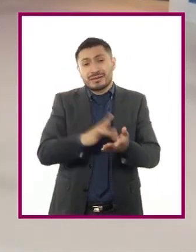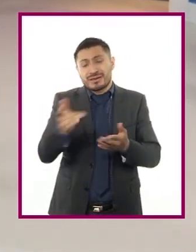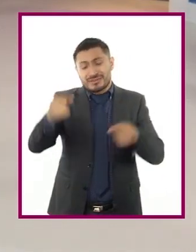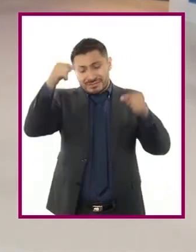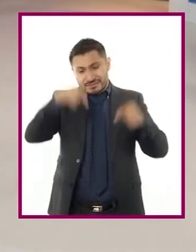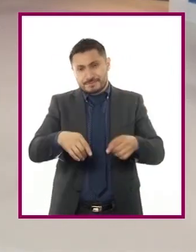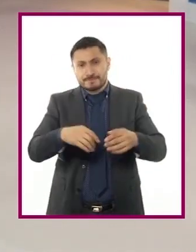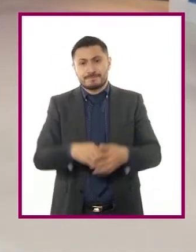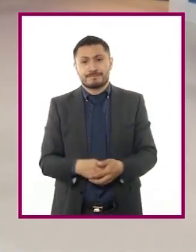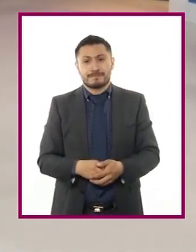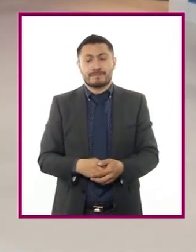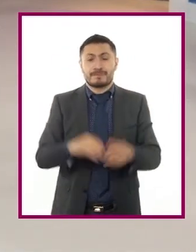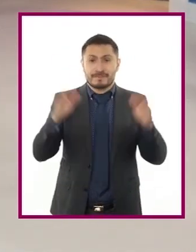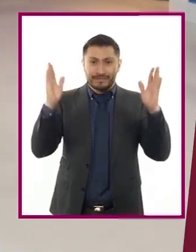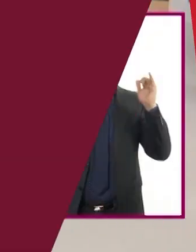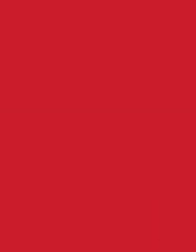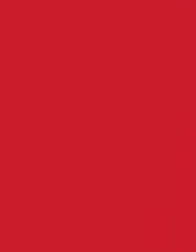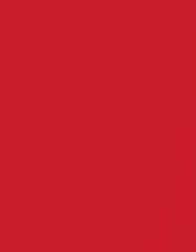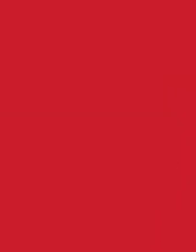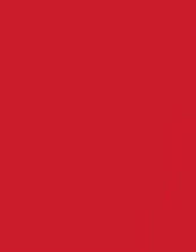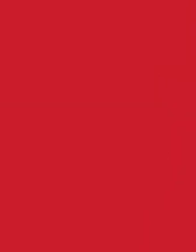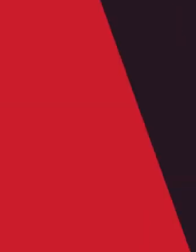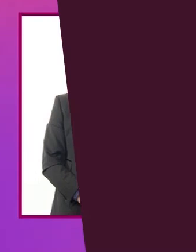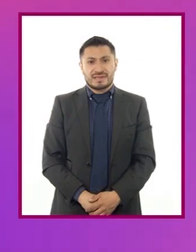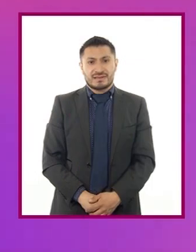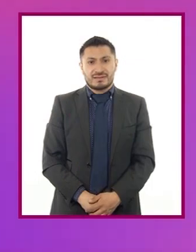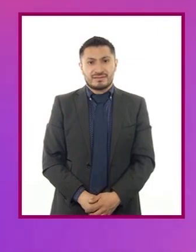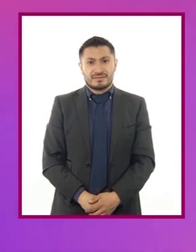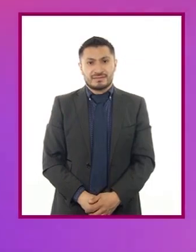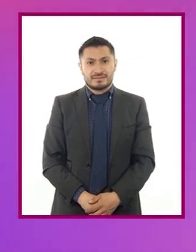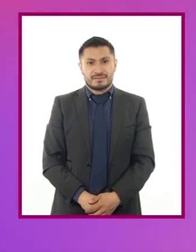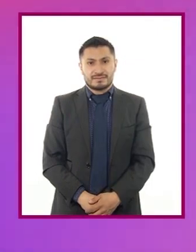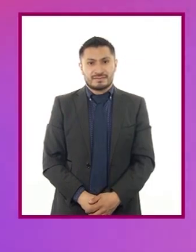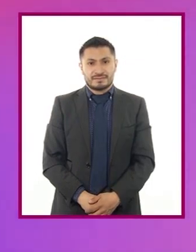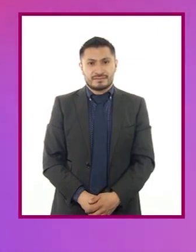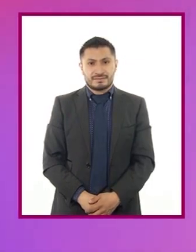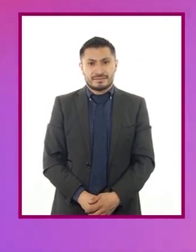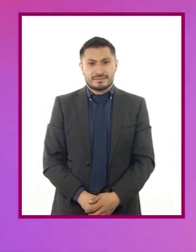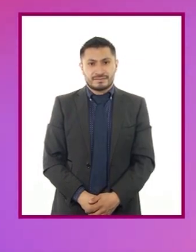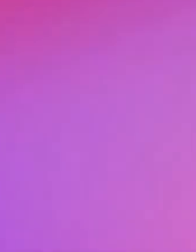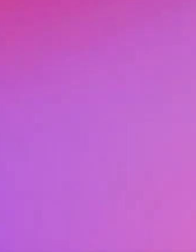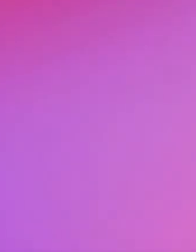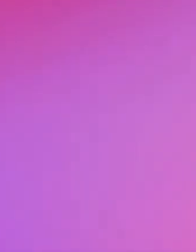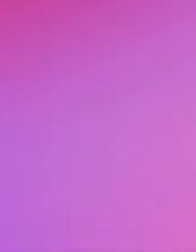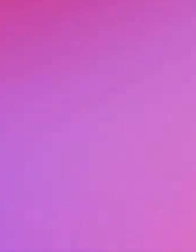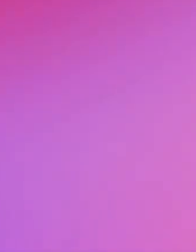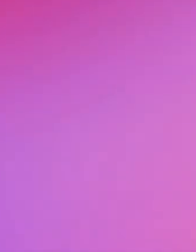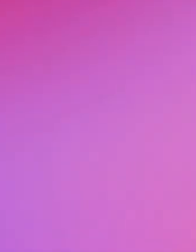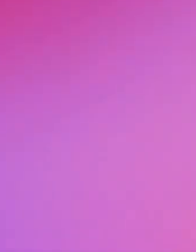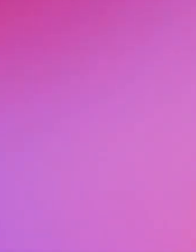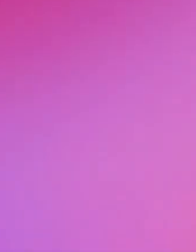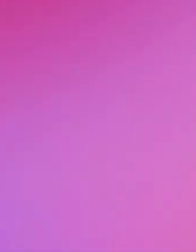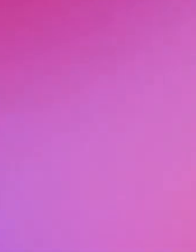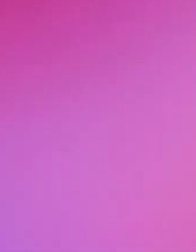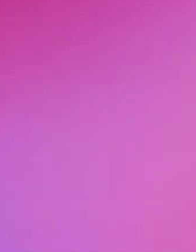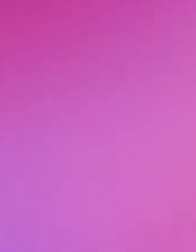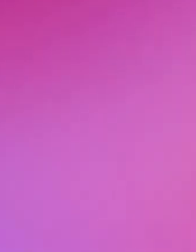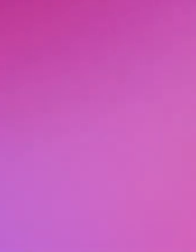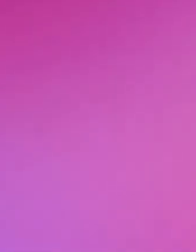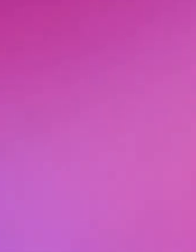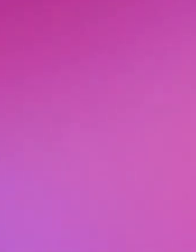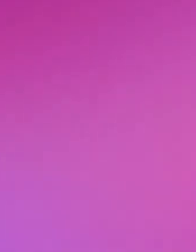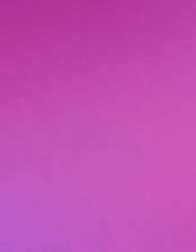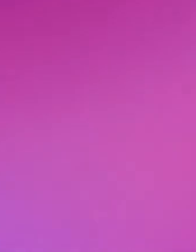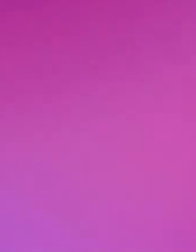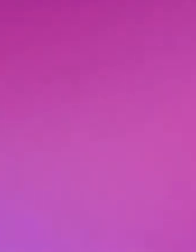aquí. Hasta la próxima. Si tienes dudas o necesitas ayuda, llama al Centro de Apoyo Pedagógico